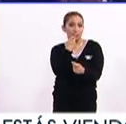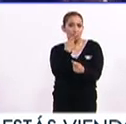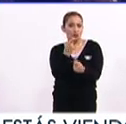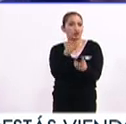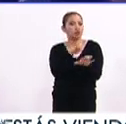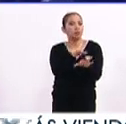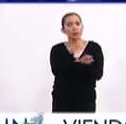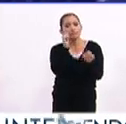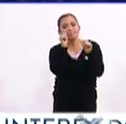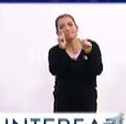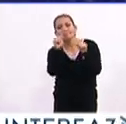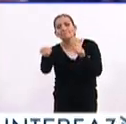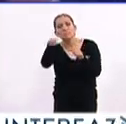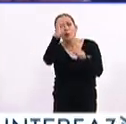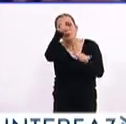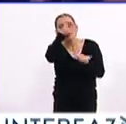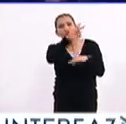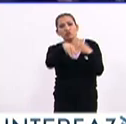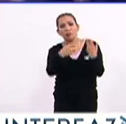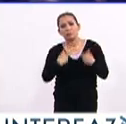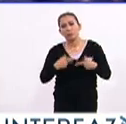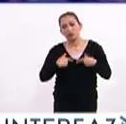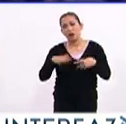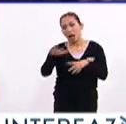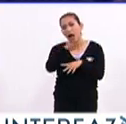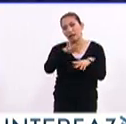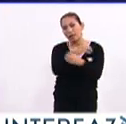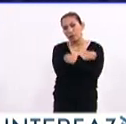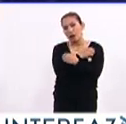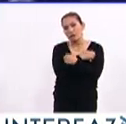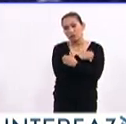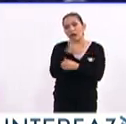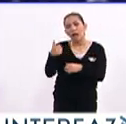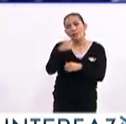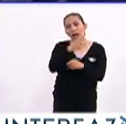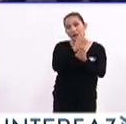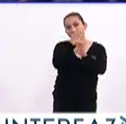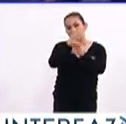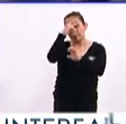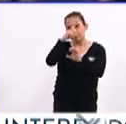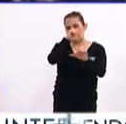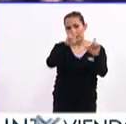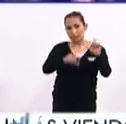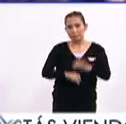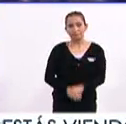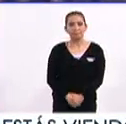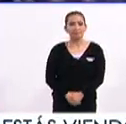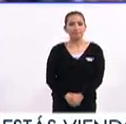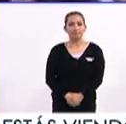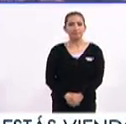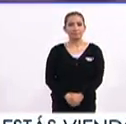trató de escuchar la voz de todos los actores del sector educativo en cada uno de los estados de la República.